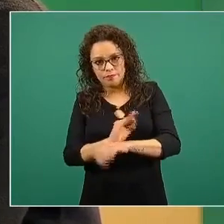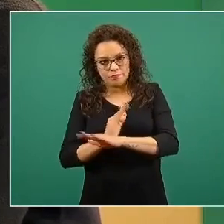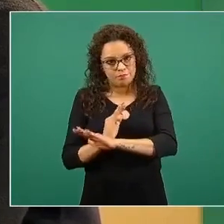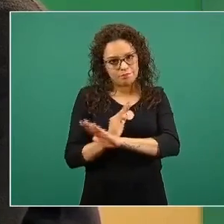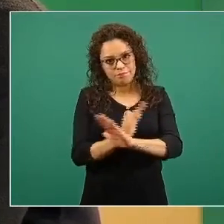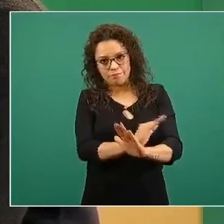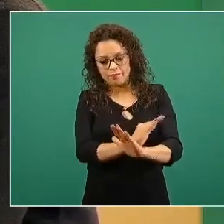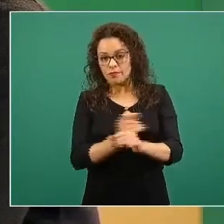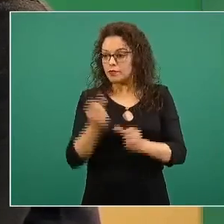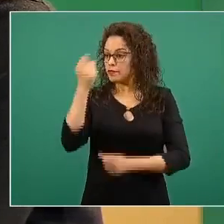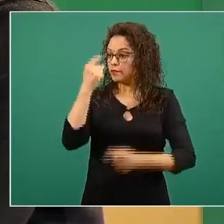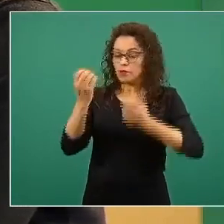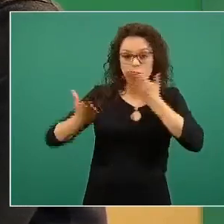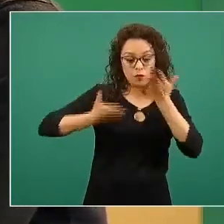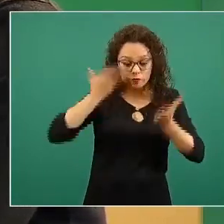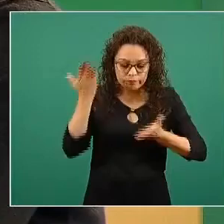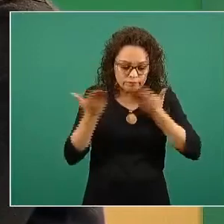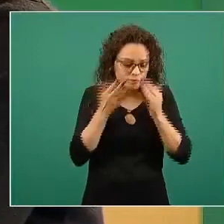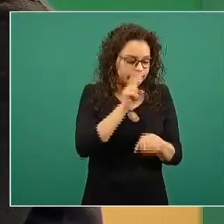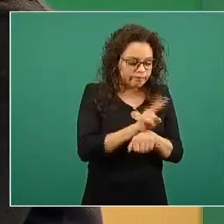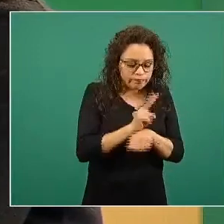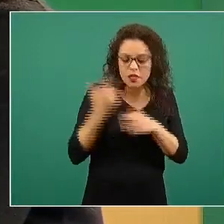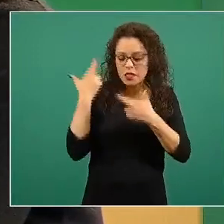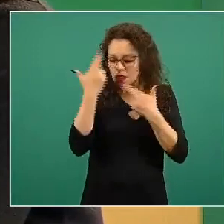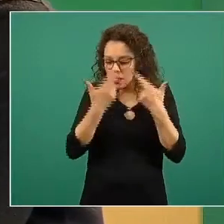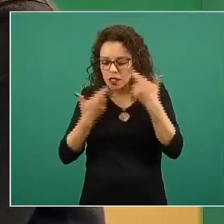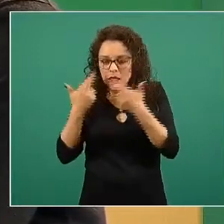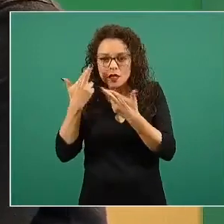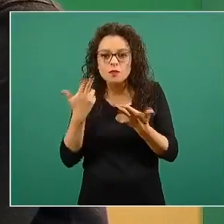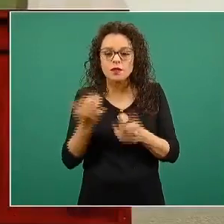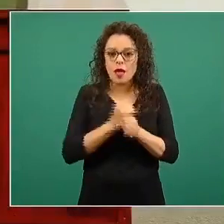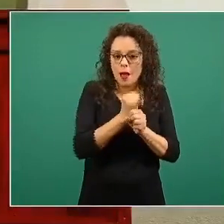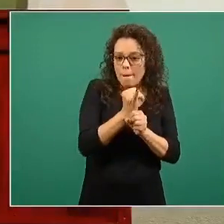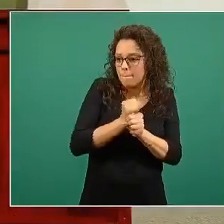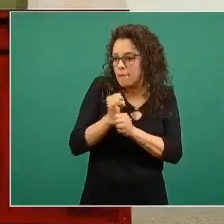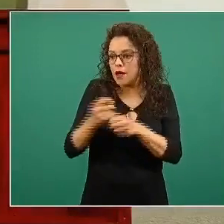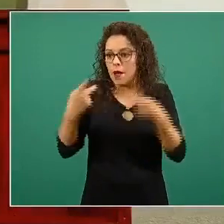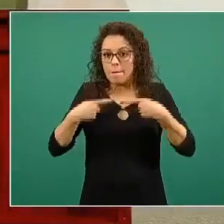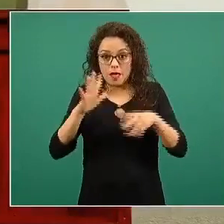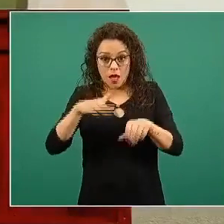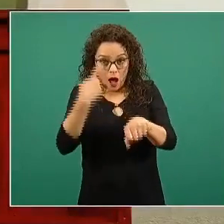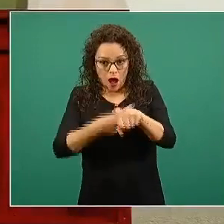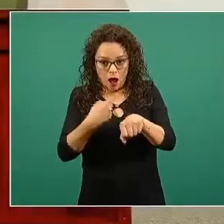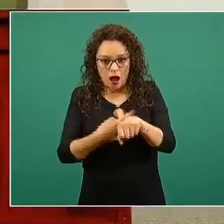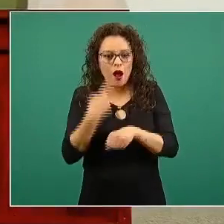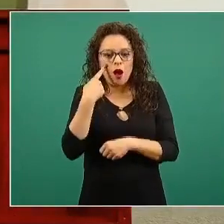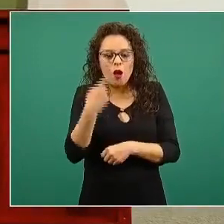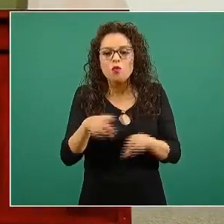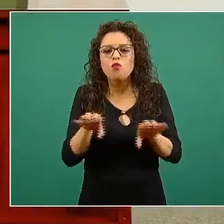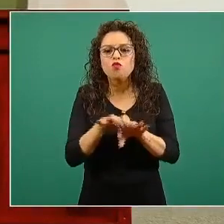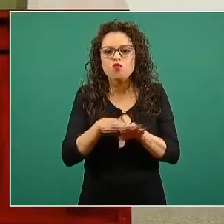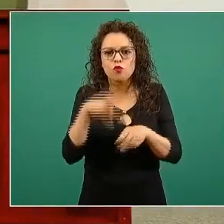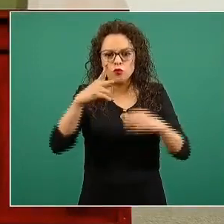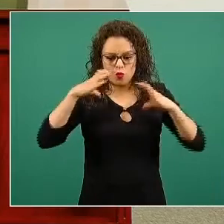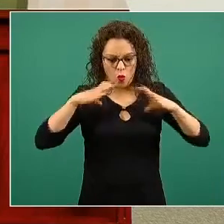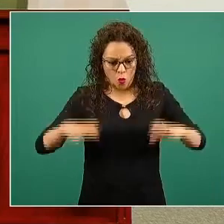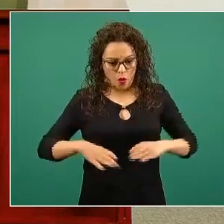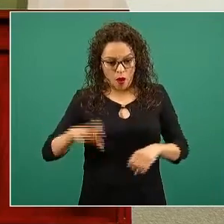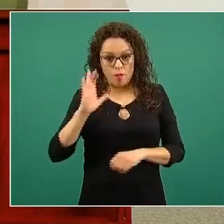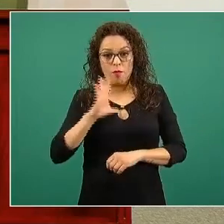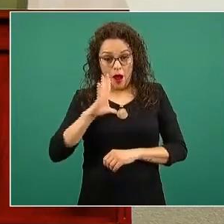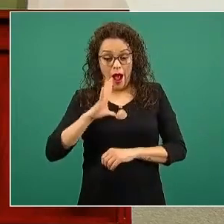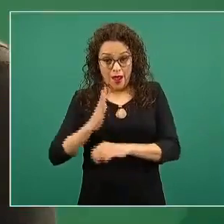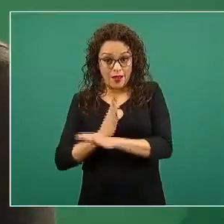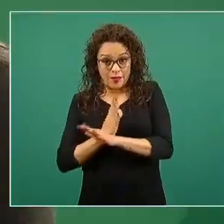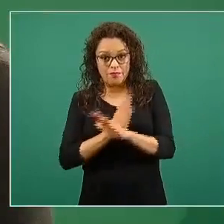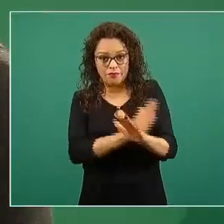han verificado, han dado seguimiento a las personas que han enfermado, han medido la presencia de anticuerpos neutralizantes y han